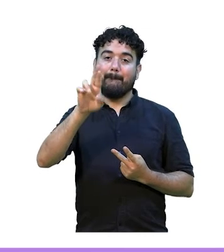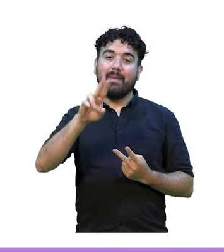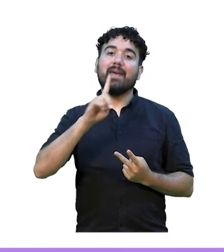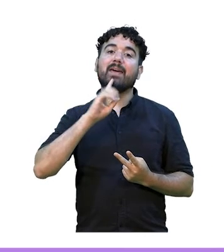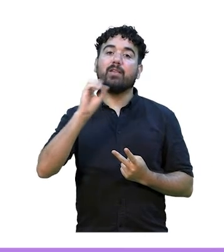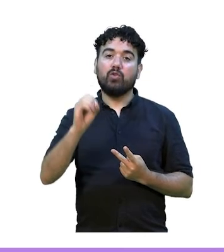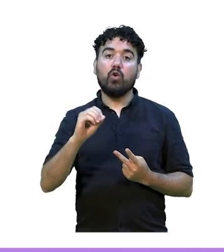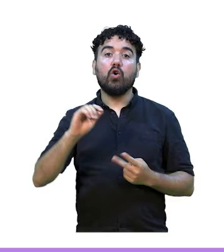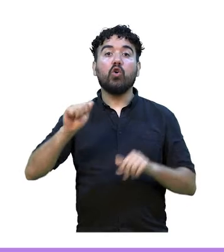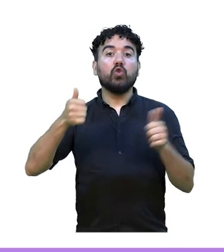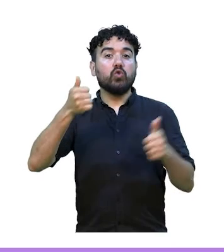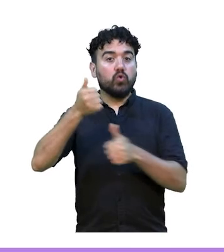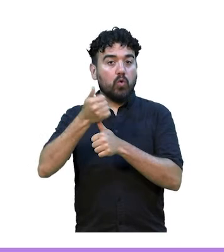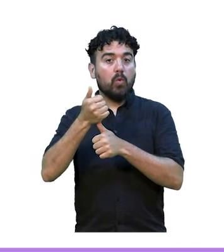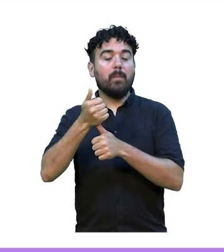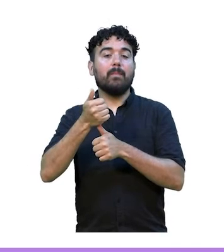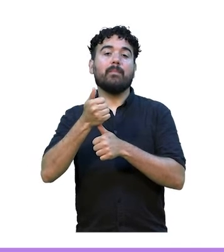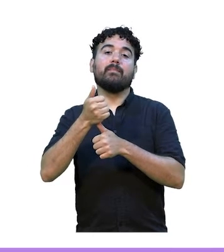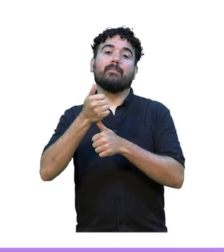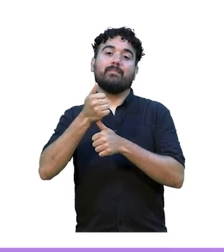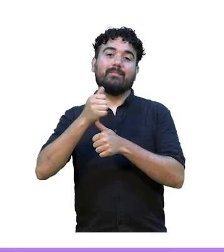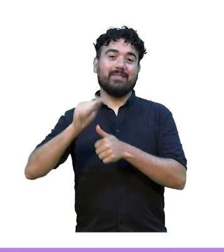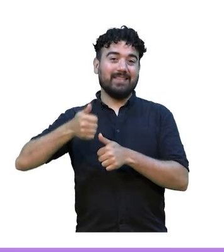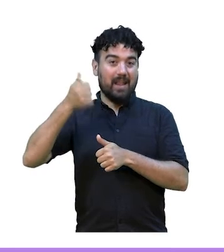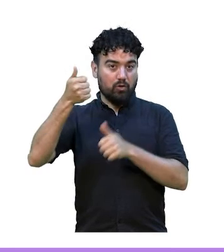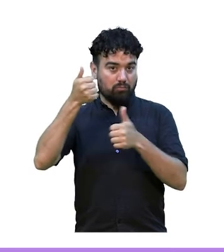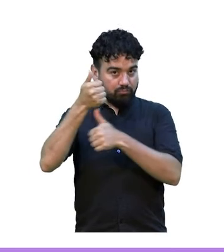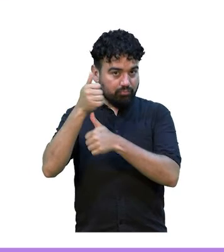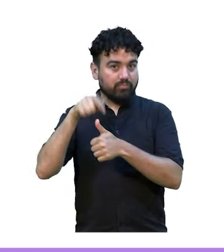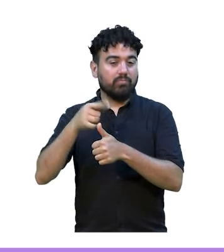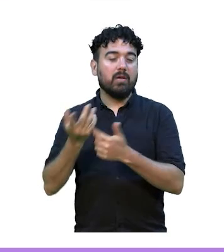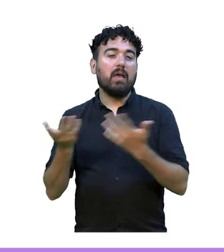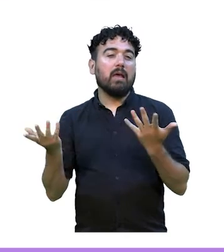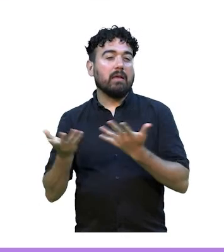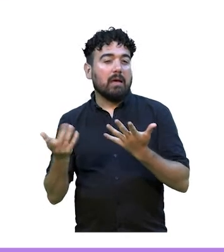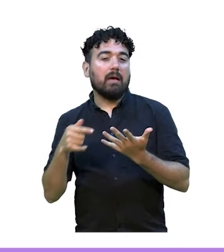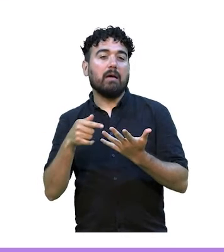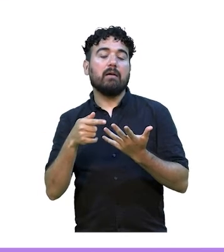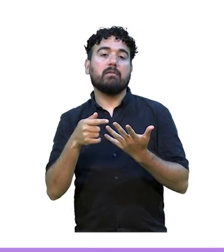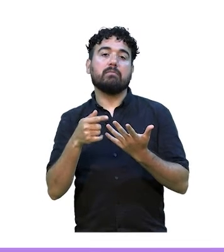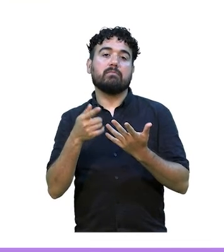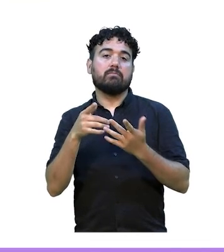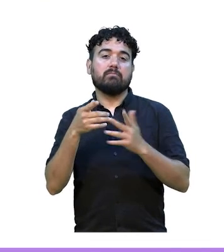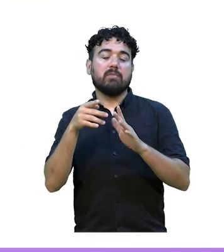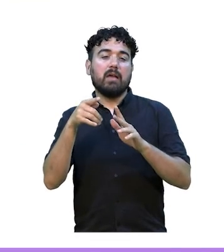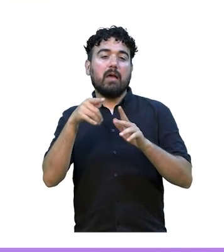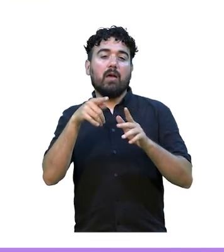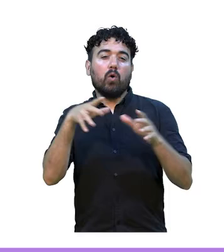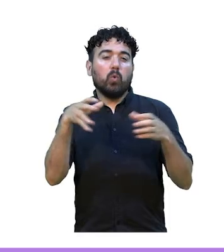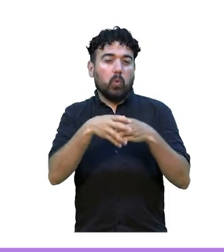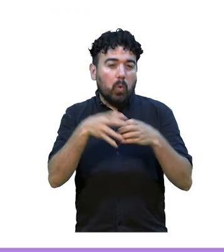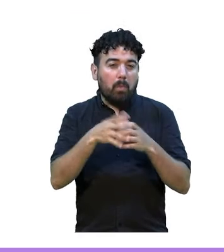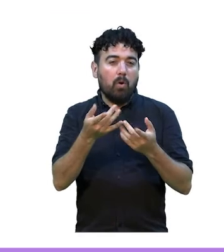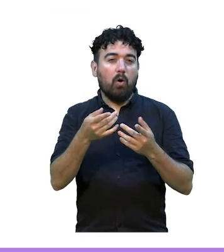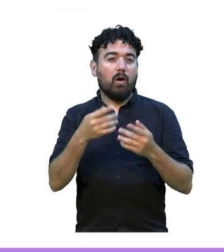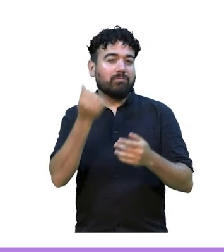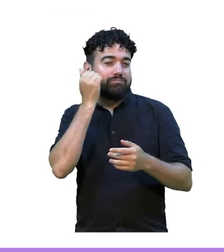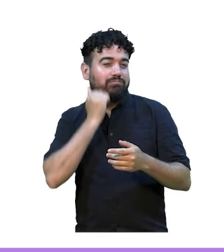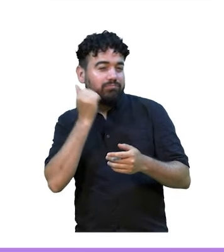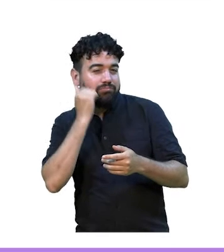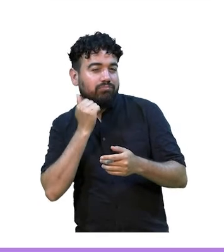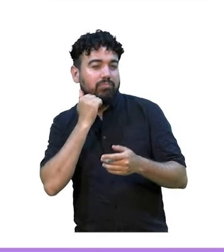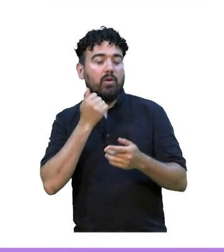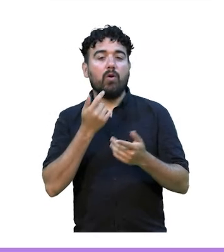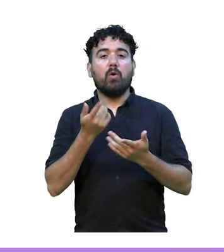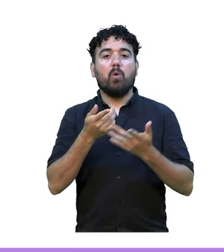subdirector de la Dirección de Asuntos Estudiantiles de la UMCE y profesional que fue parte del equipo de las jornadas de conversación sobre